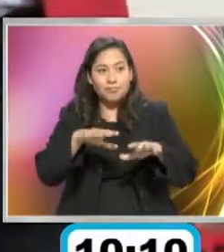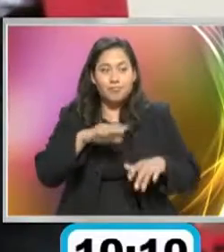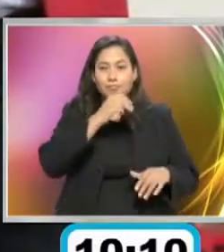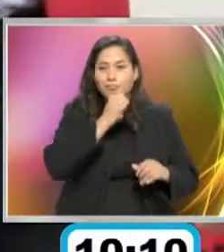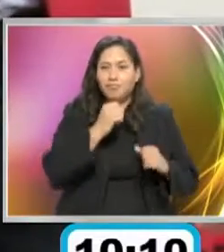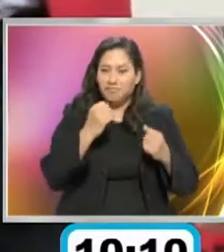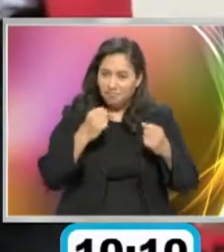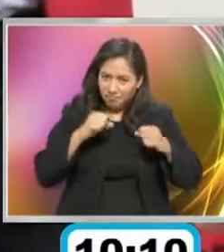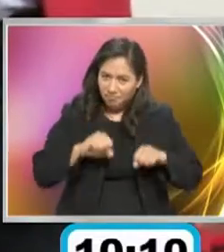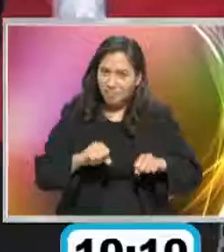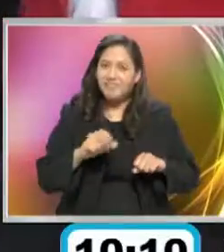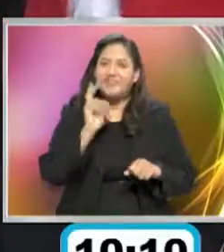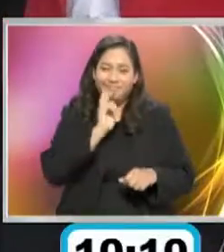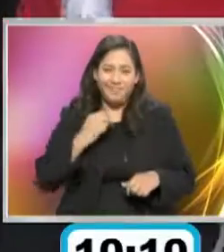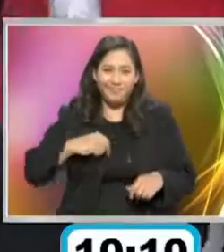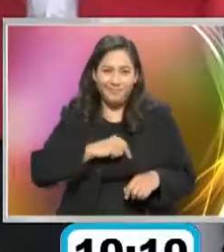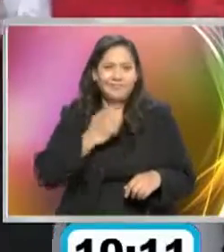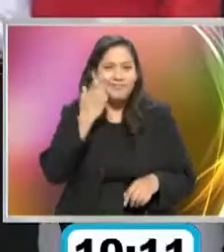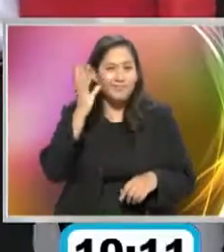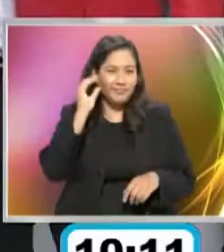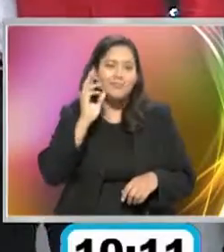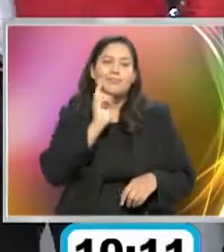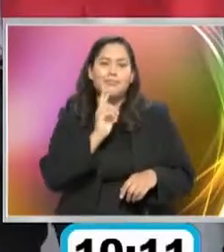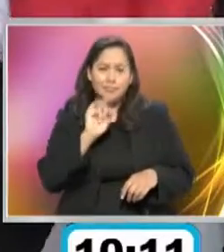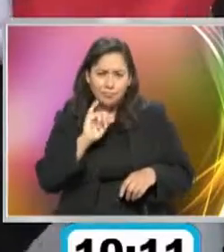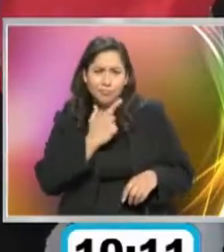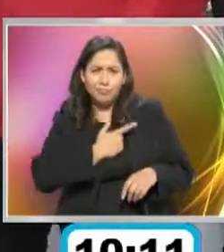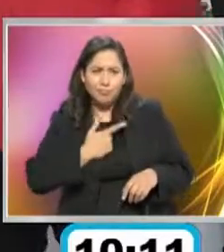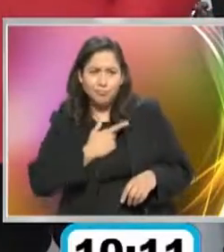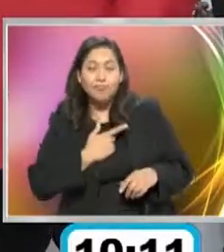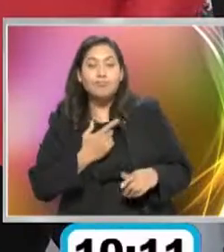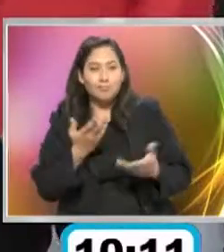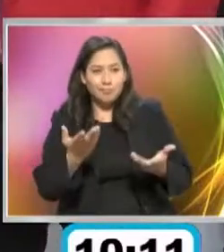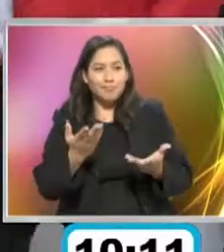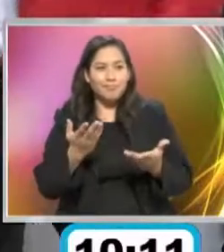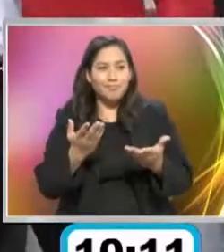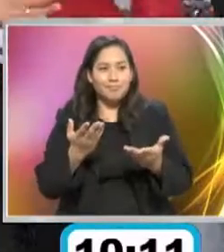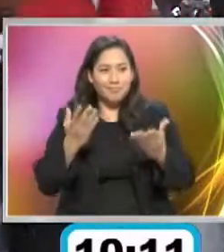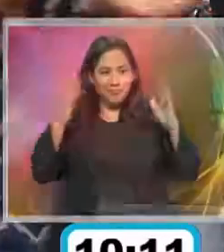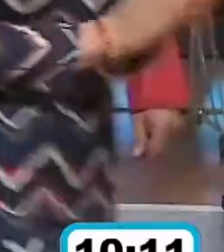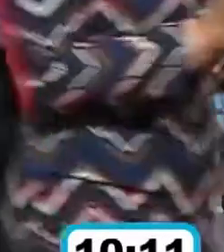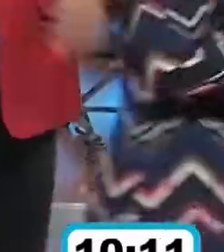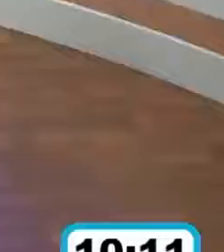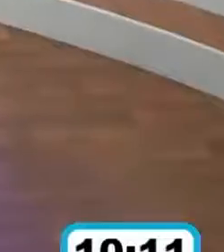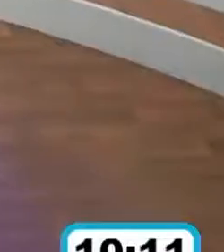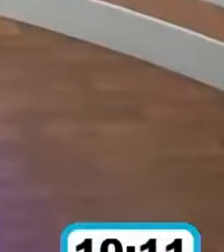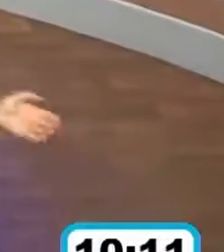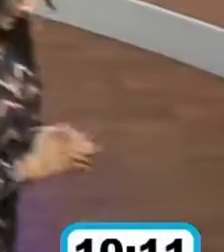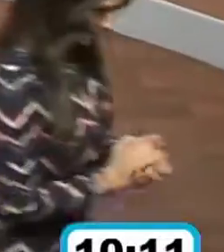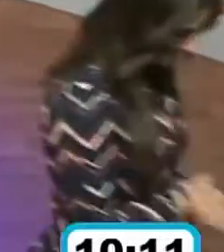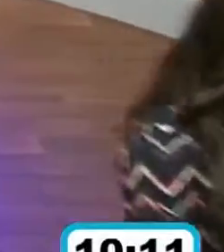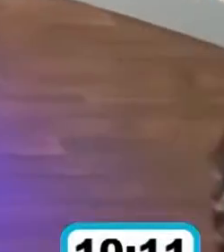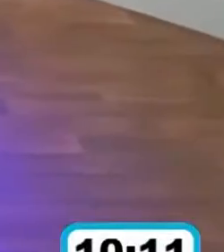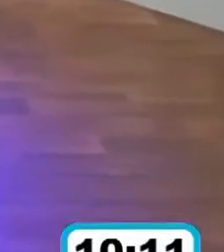imponemos. Exactamente. Pues yo los quiero escuchar. Claro que sí, con gusto. ¿Listos? Va. Viene.